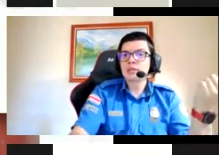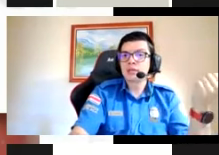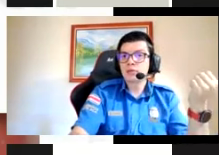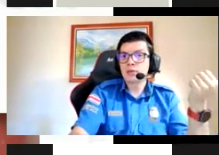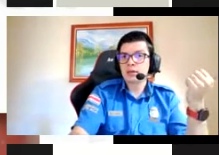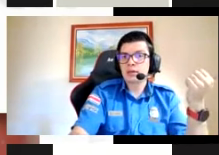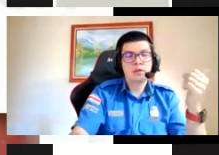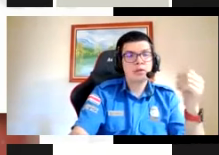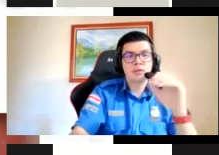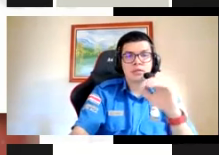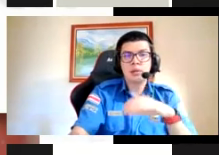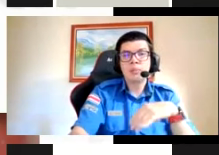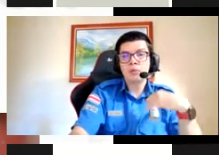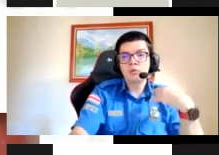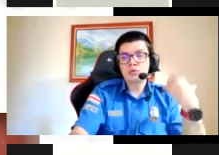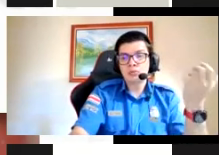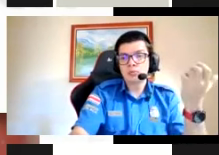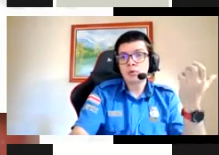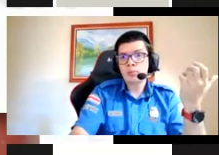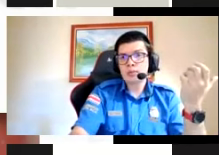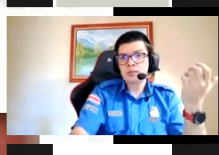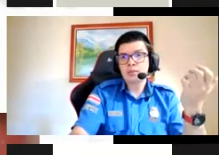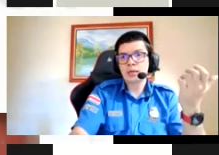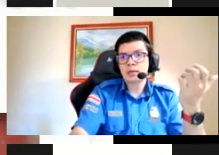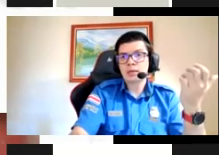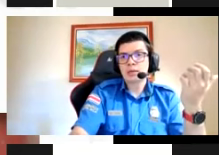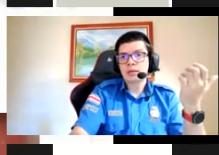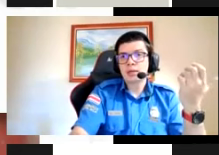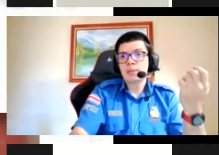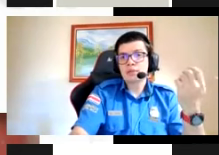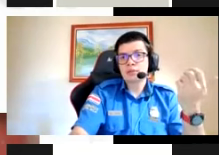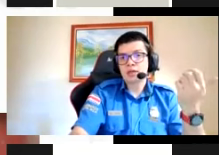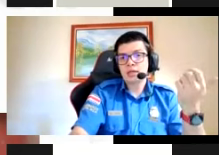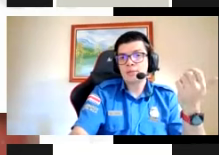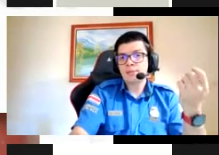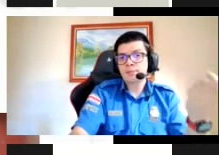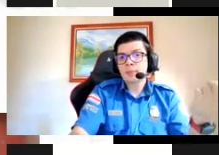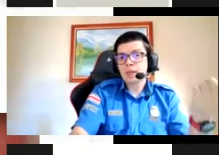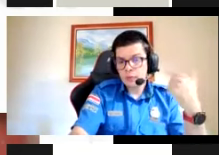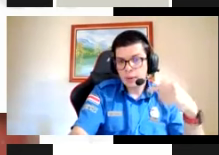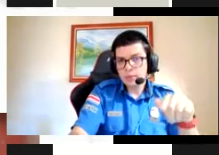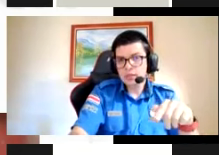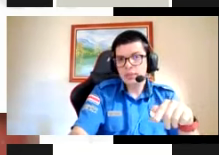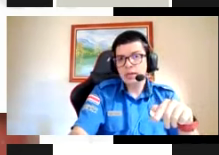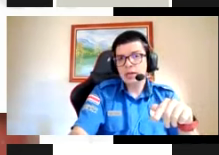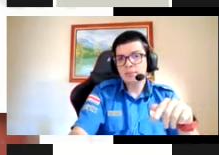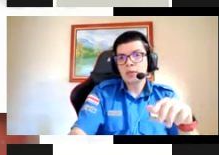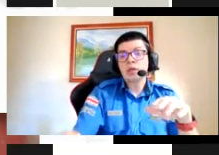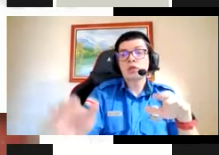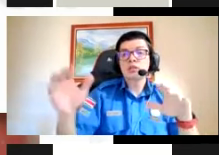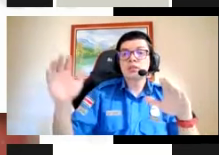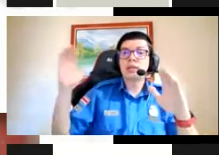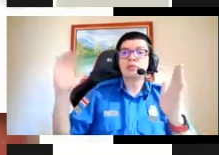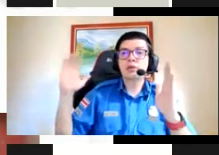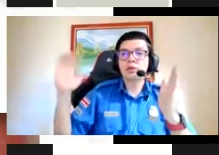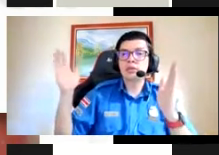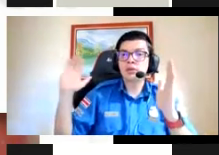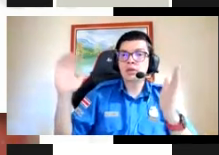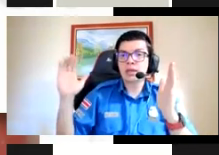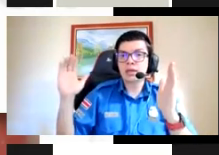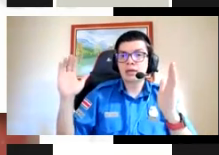de 120. O sea, muy por encima de la presión requerida. Y volvamos a la manguera. Entonces tenemos